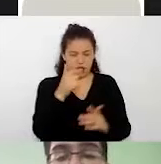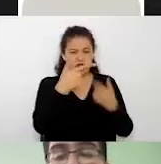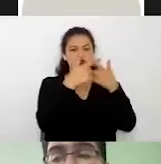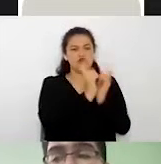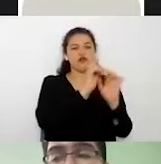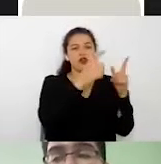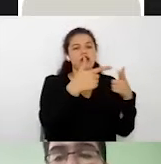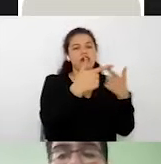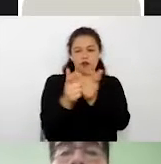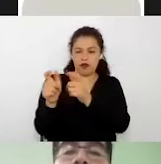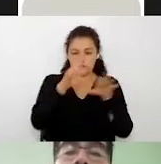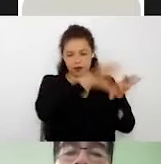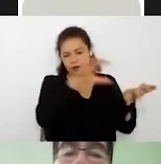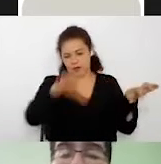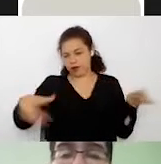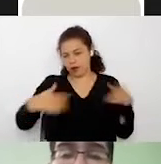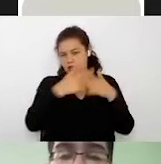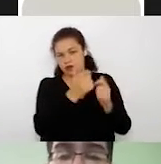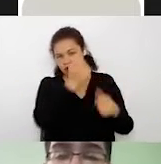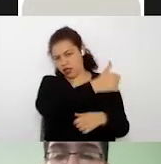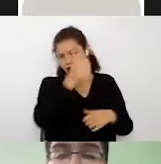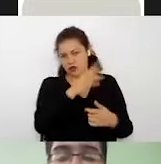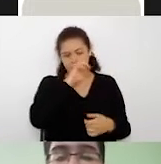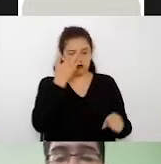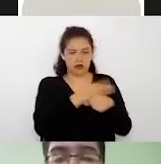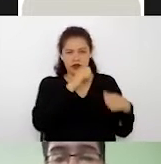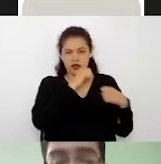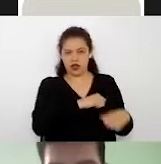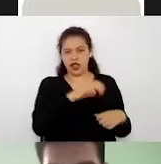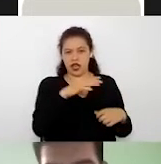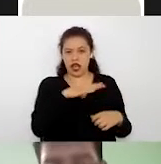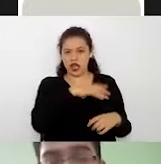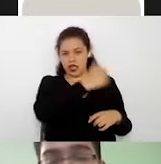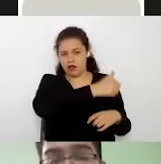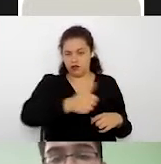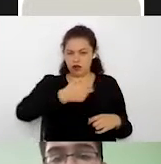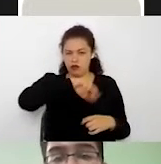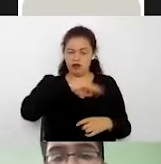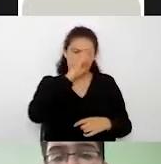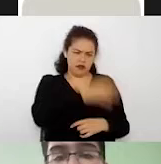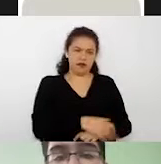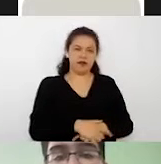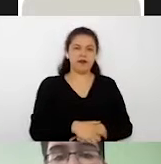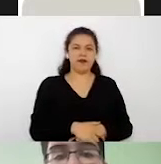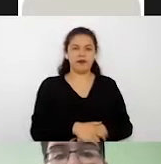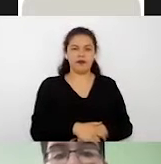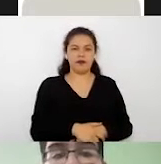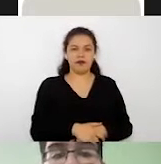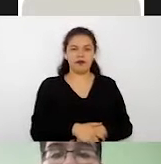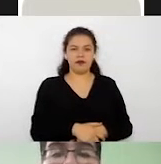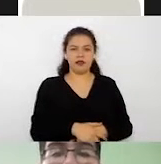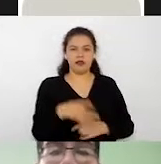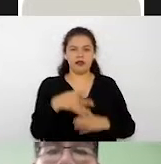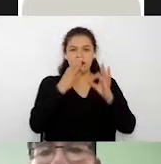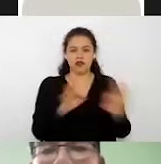las brigadas tiene cierta responsabilidad y es una responsabilidad que nosotros asumimos. Es bien importante